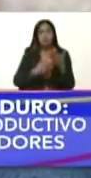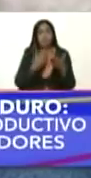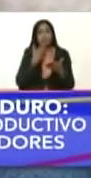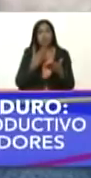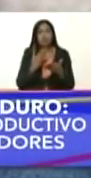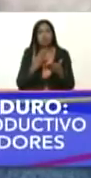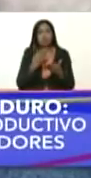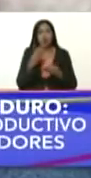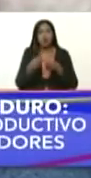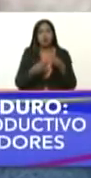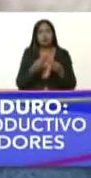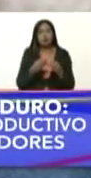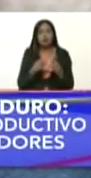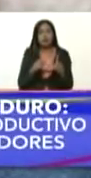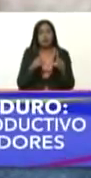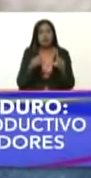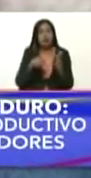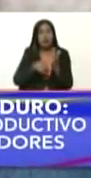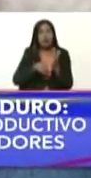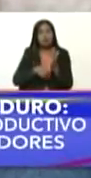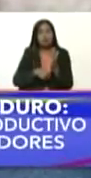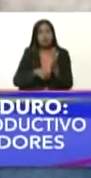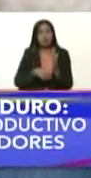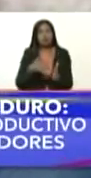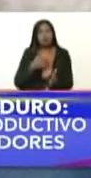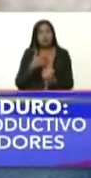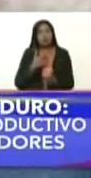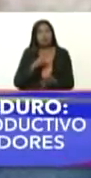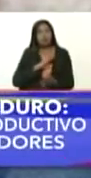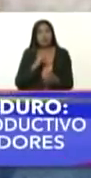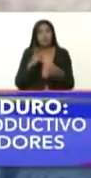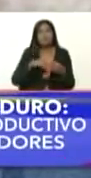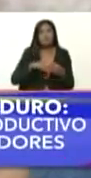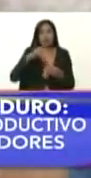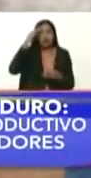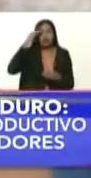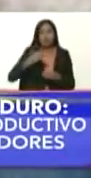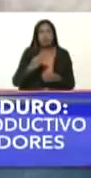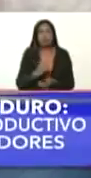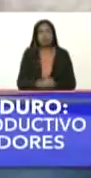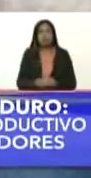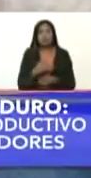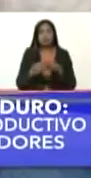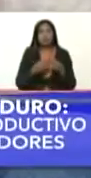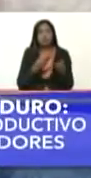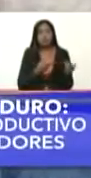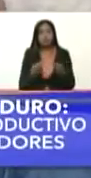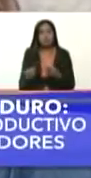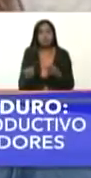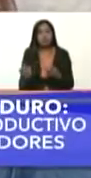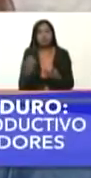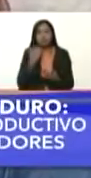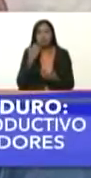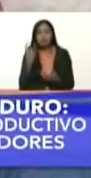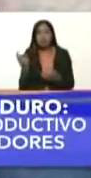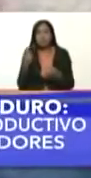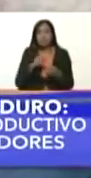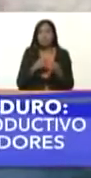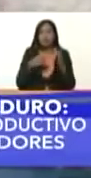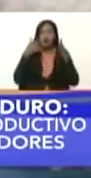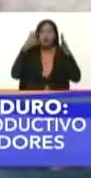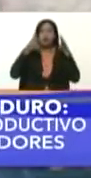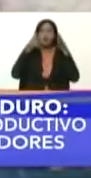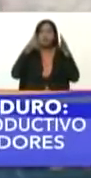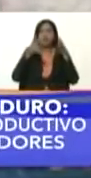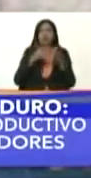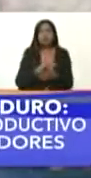ahí es la cédula de identidad y sentido de pertenencia para asimilarse a la milicia. Y que le hicimos la invitación para que se acercara por allá a orientarnos. Bueno.